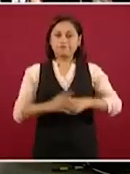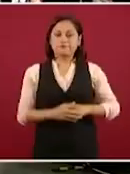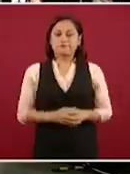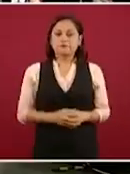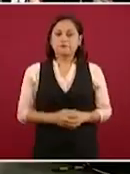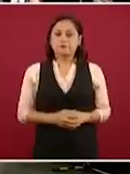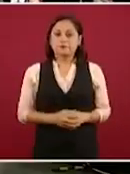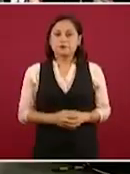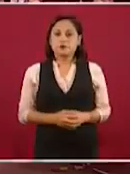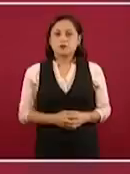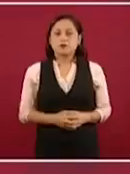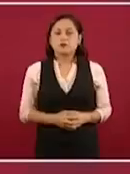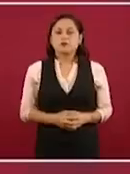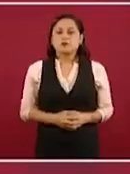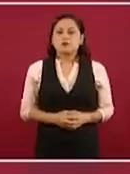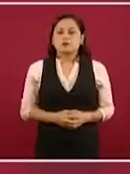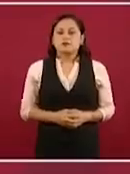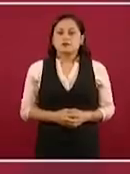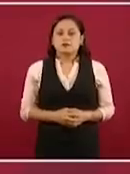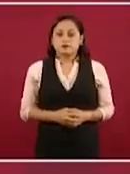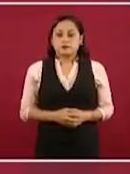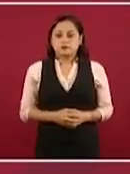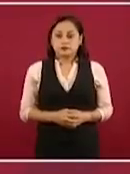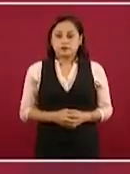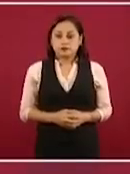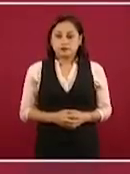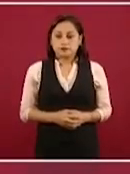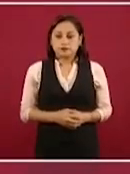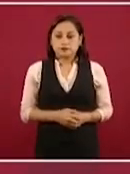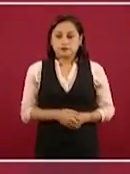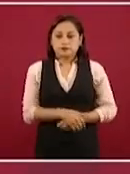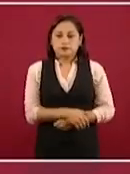y se va a informar de